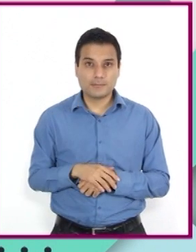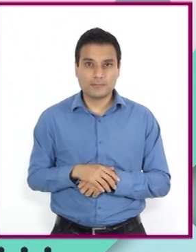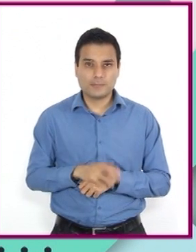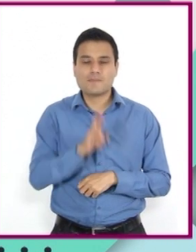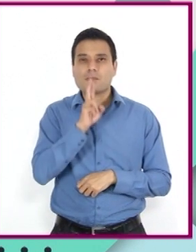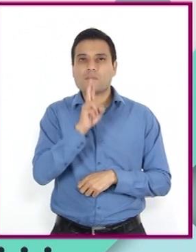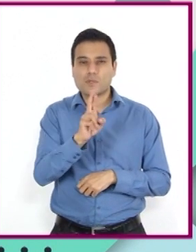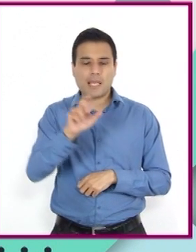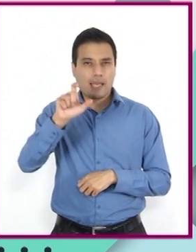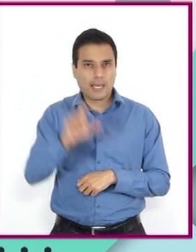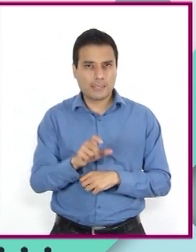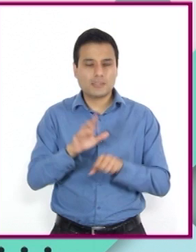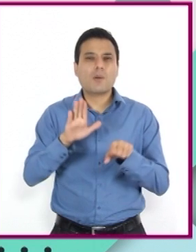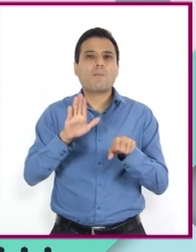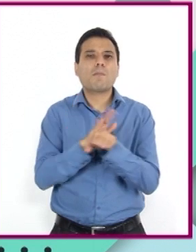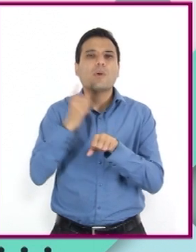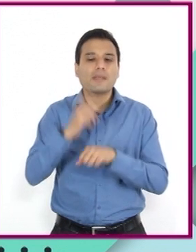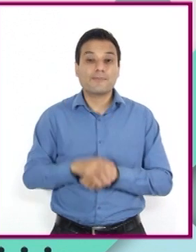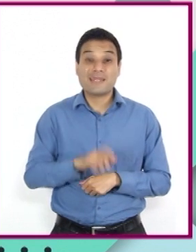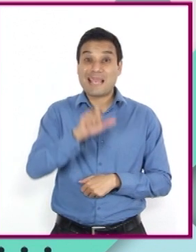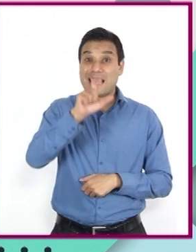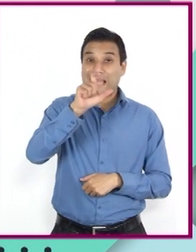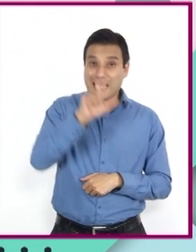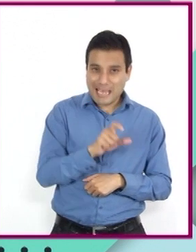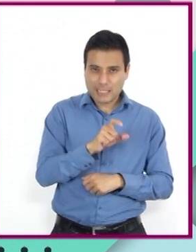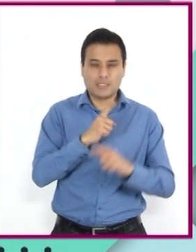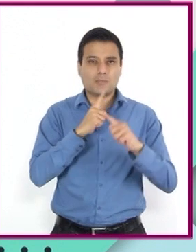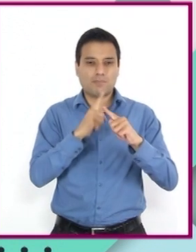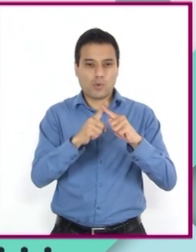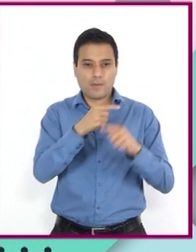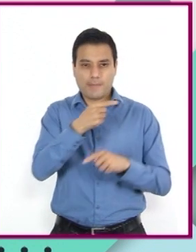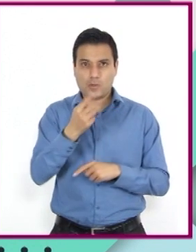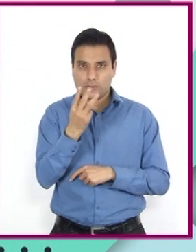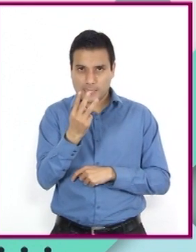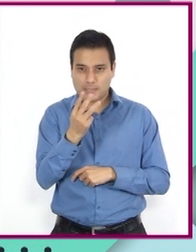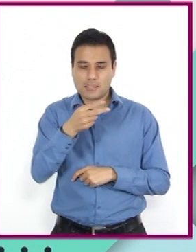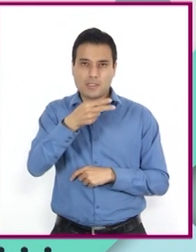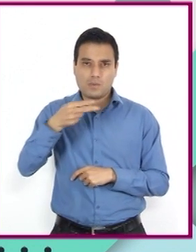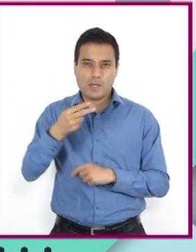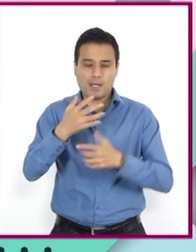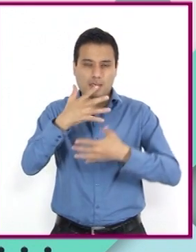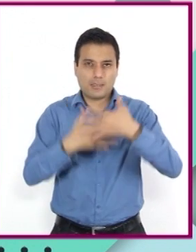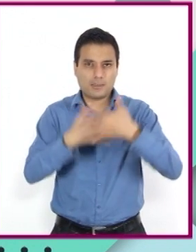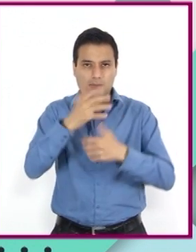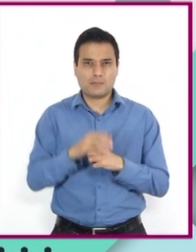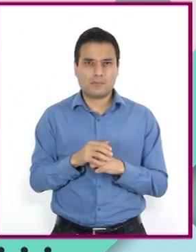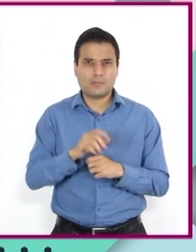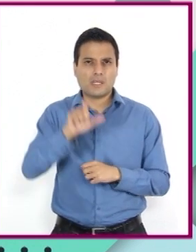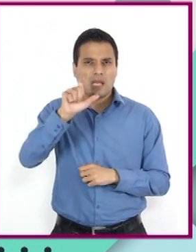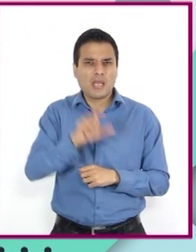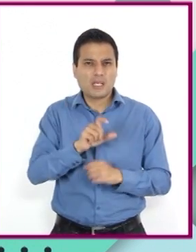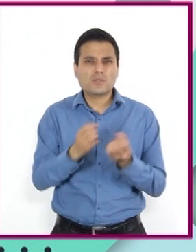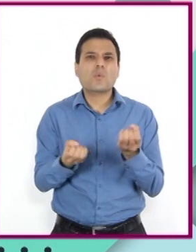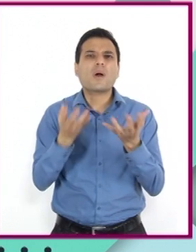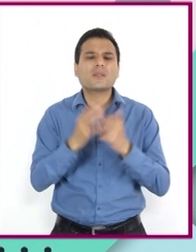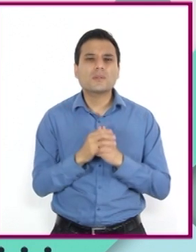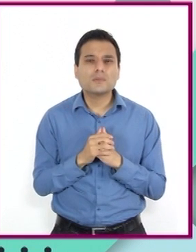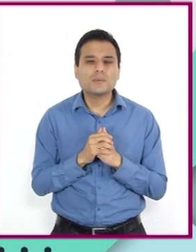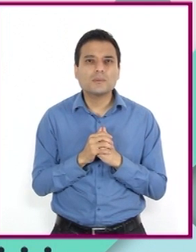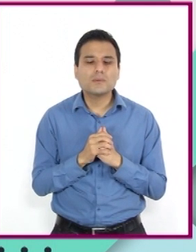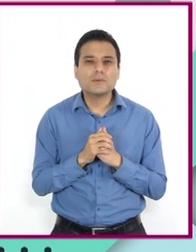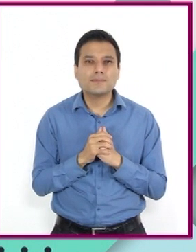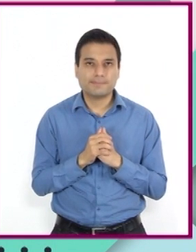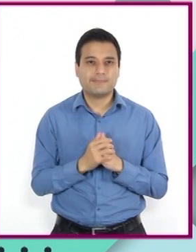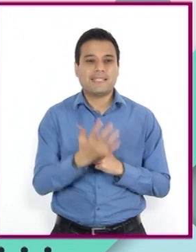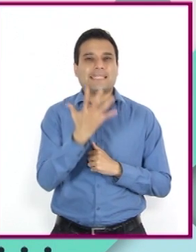X, porque X por 3 negativo es igual a 15. ¿Cuál es el valor de X? Ese valor de